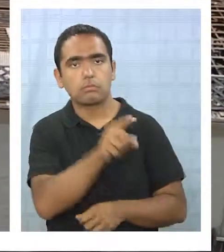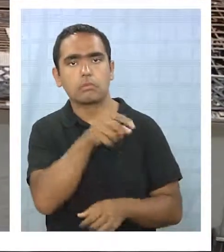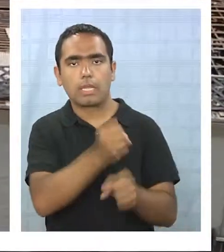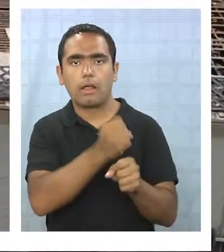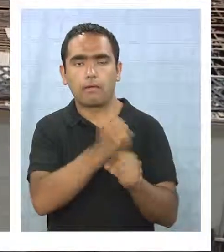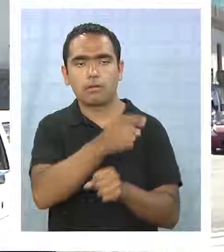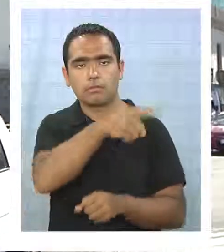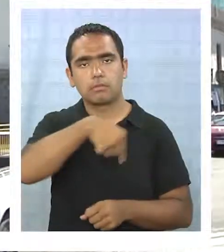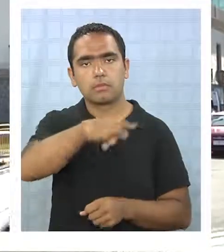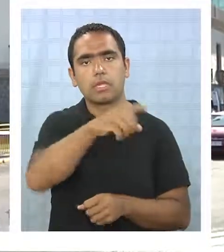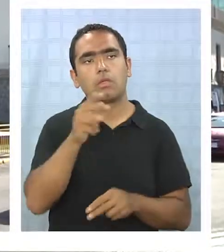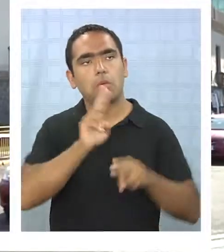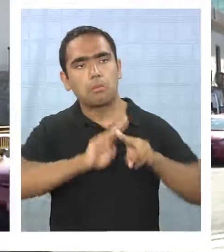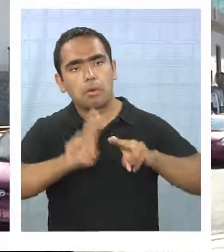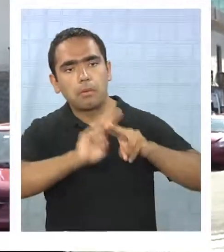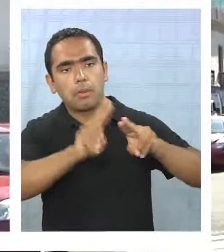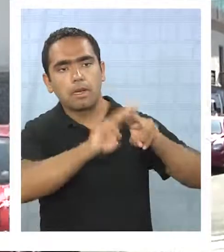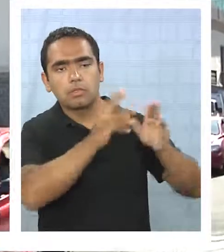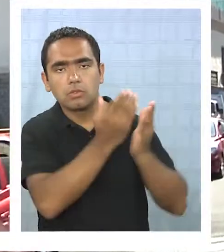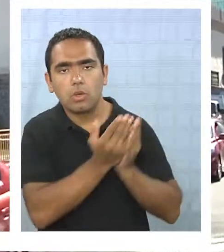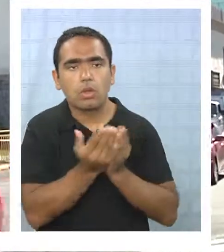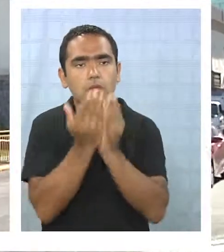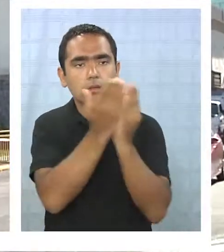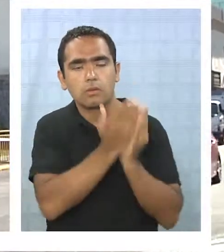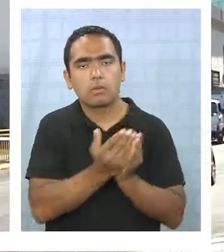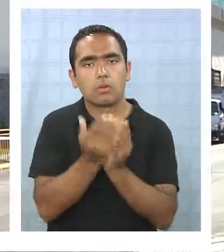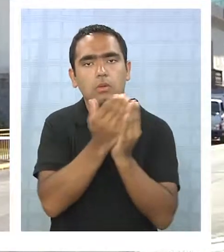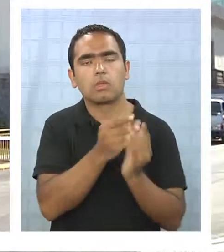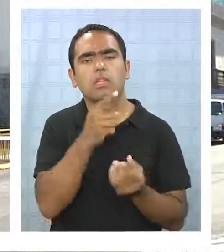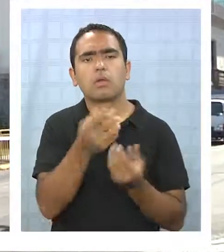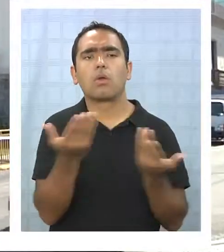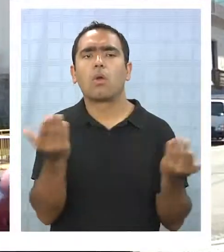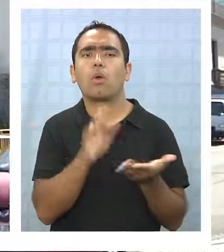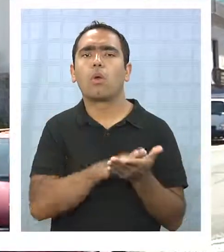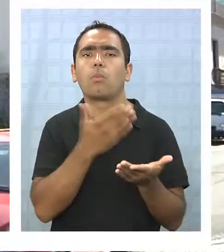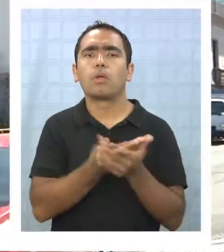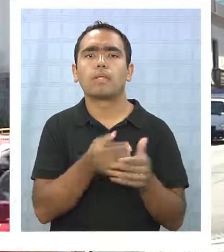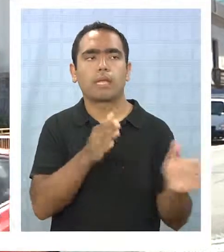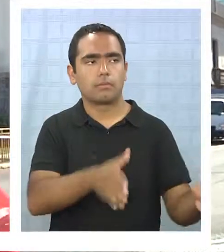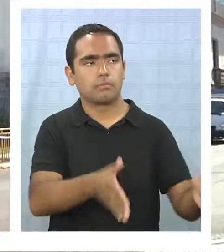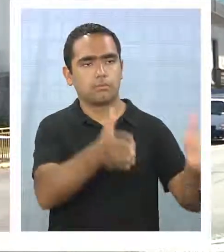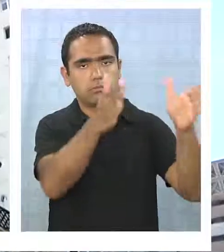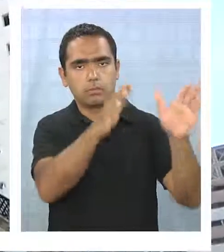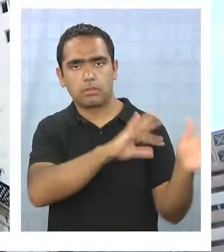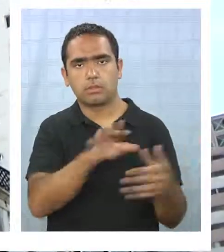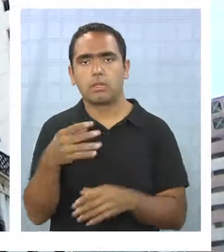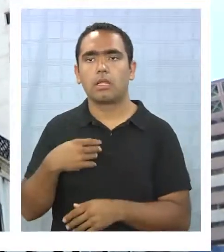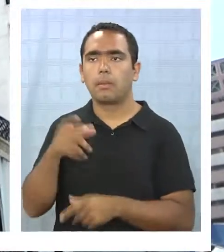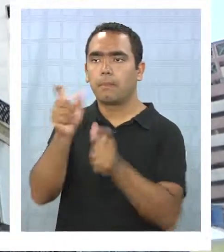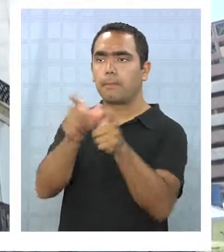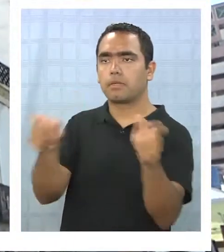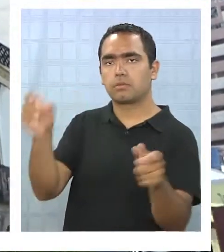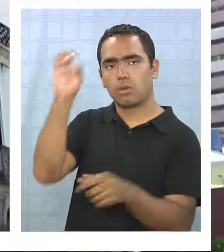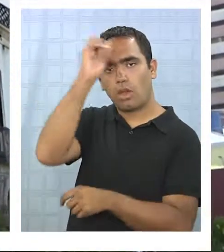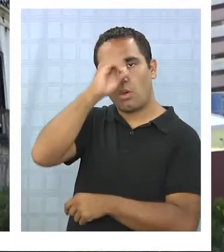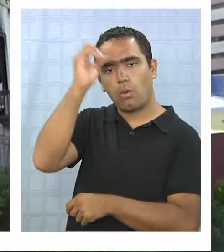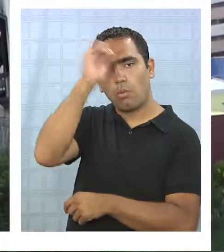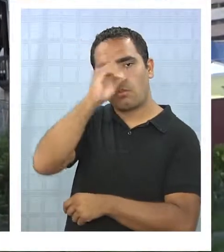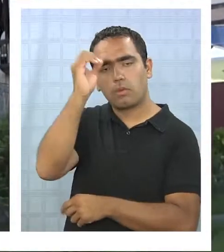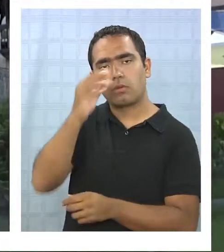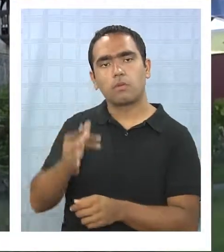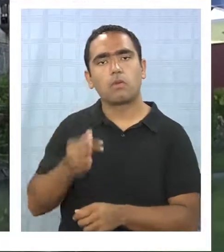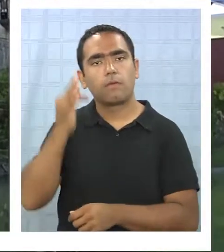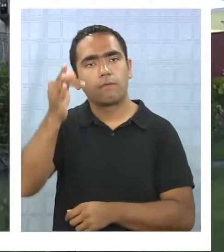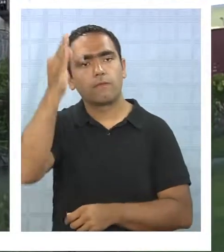y ellos hagan la reparación y los estudios pertinentes sobre en qué estado se encuentra el inmueble. ¿Qué opina la población respecto al